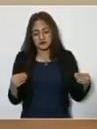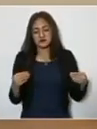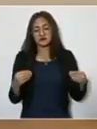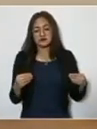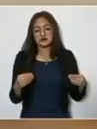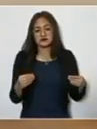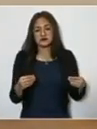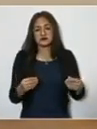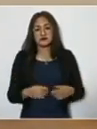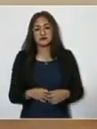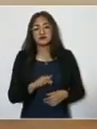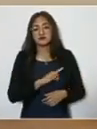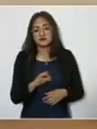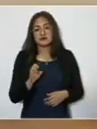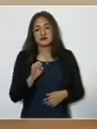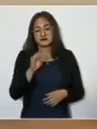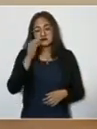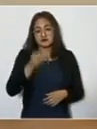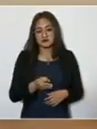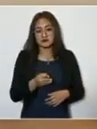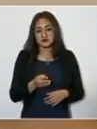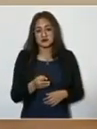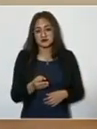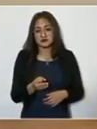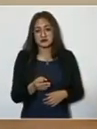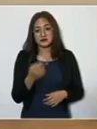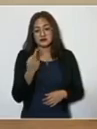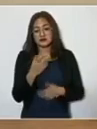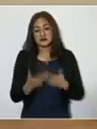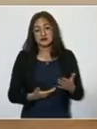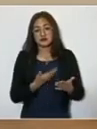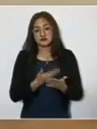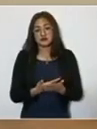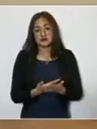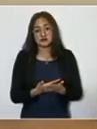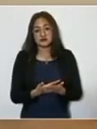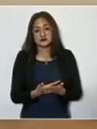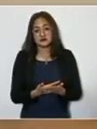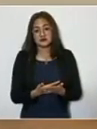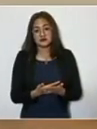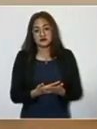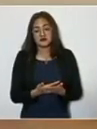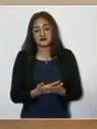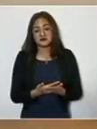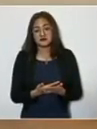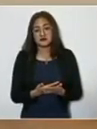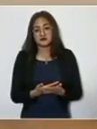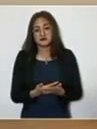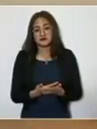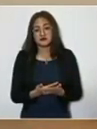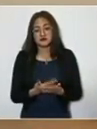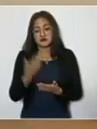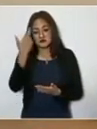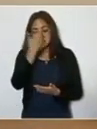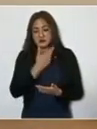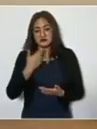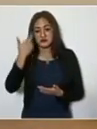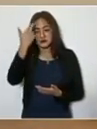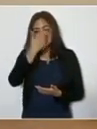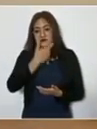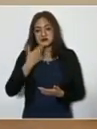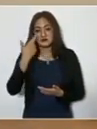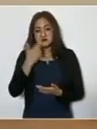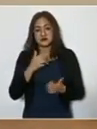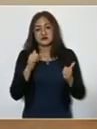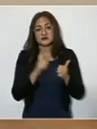que se hizo pudiera ser aprobada la propuesta de de este revisión